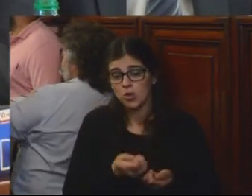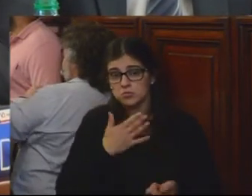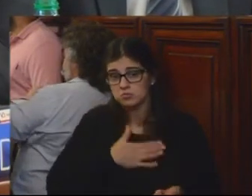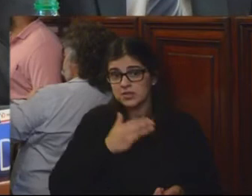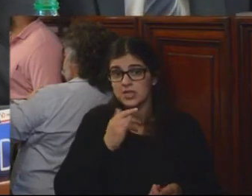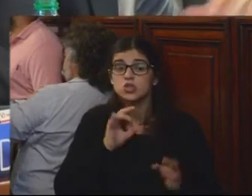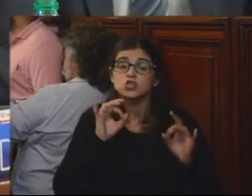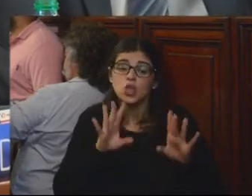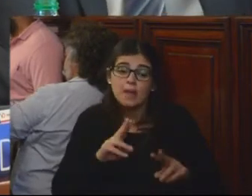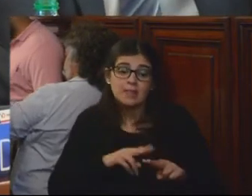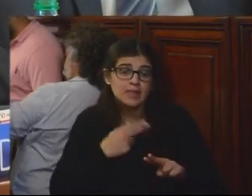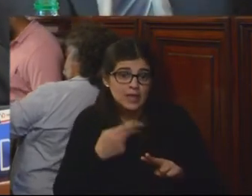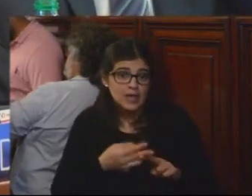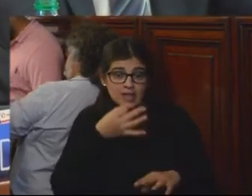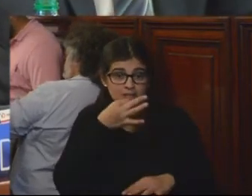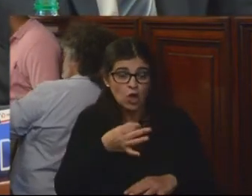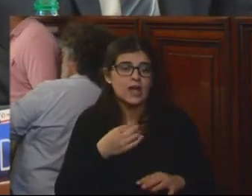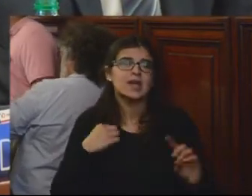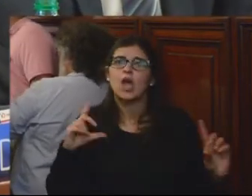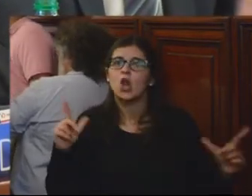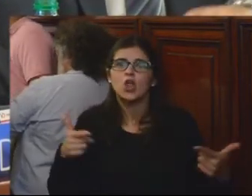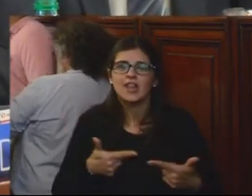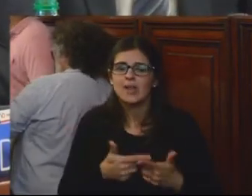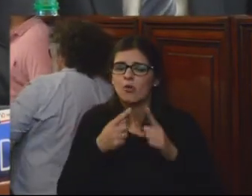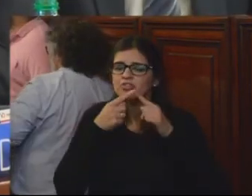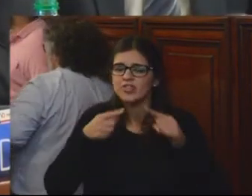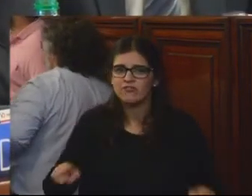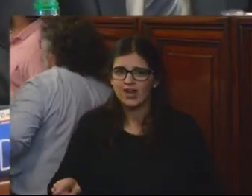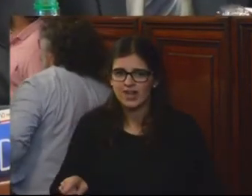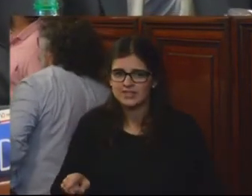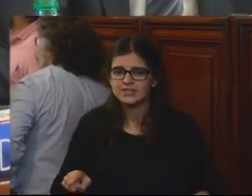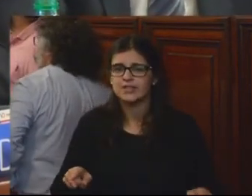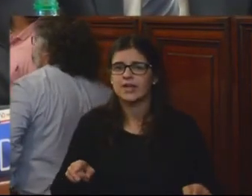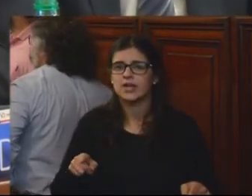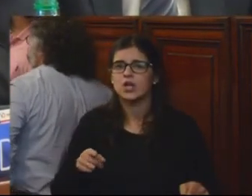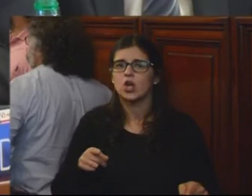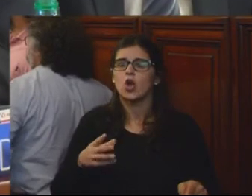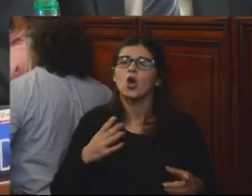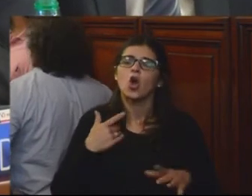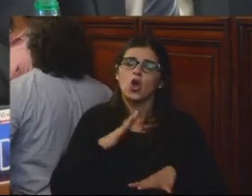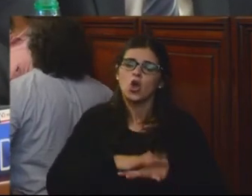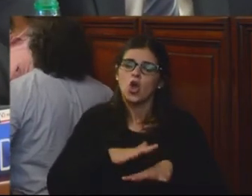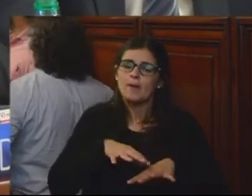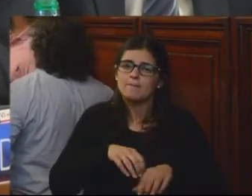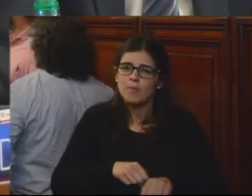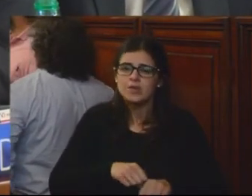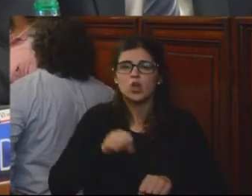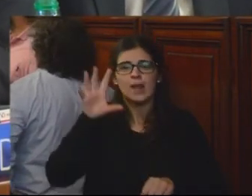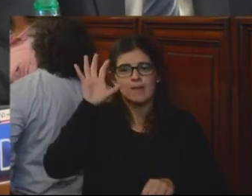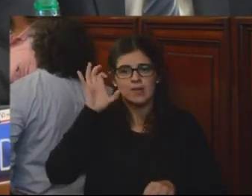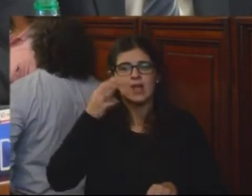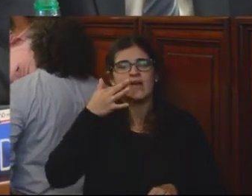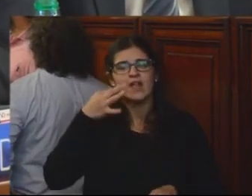ratificó como fue dicho que no tenemos diferencias en cuanto a nuestro compromiso por la memoria la verdad y la